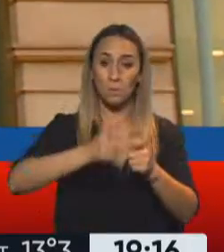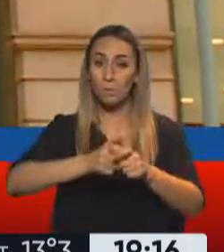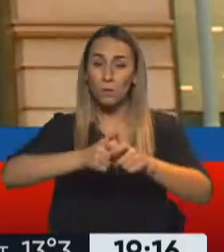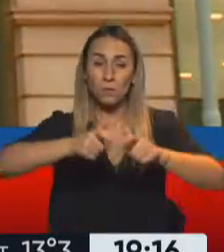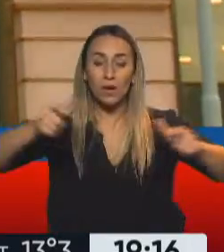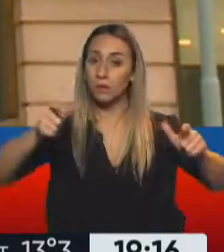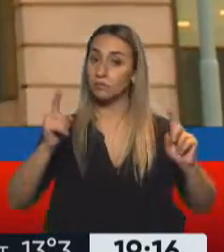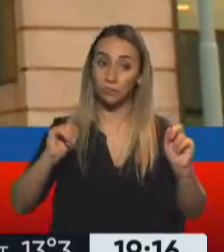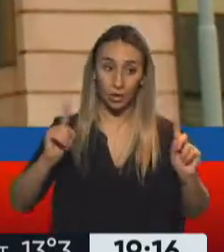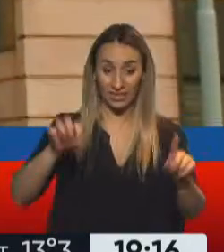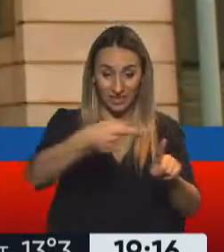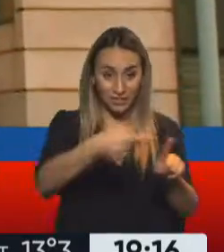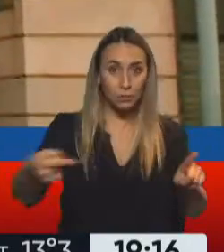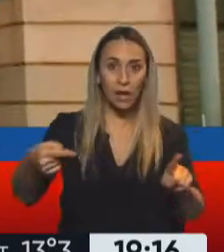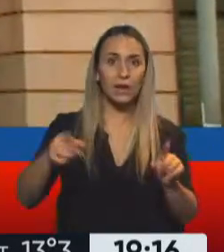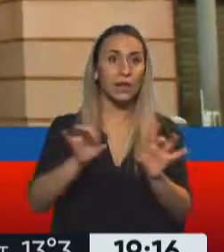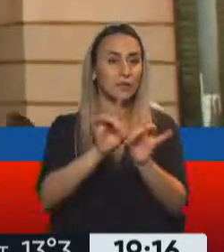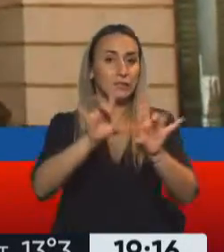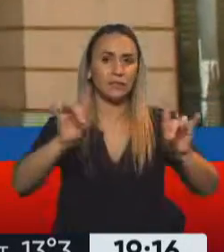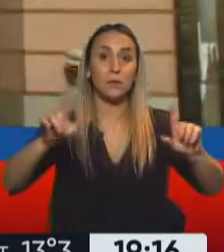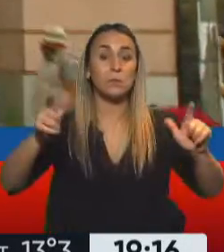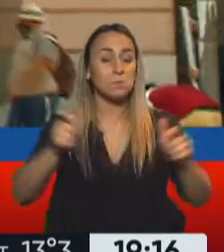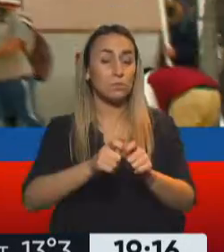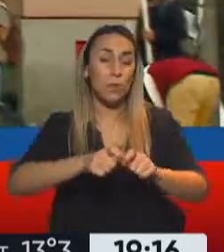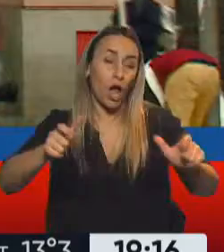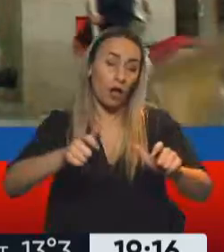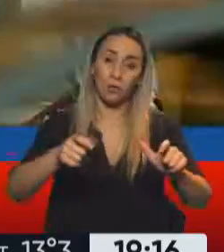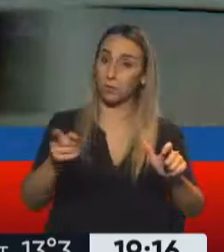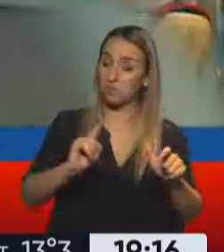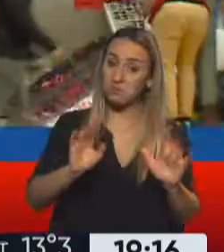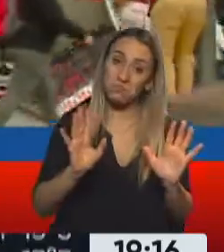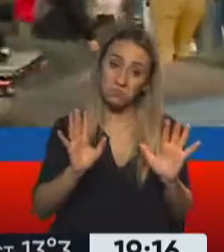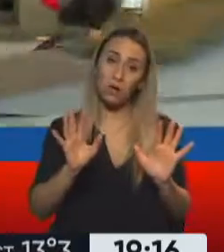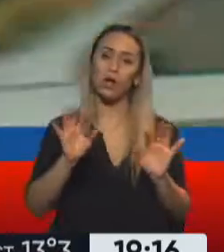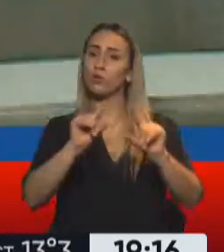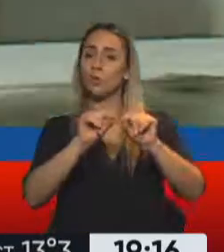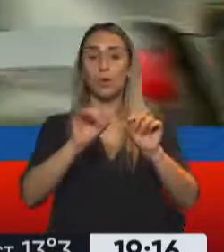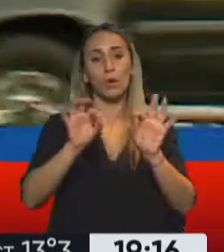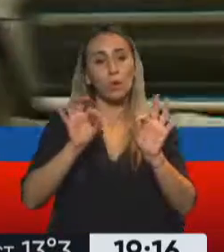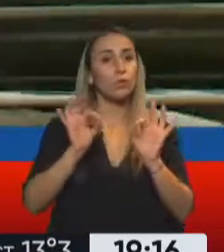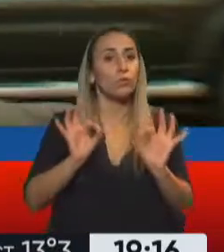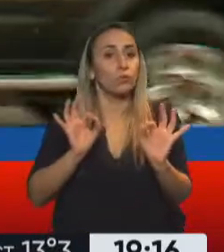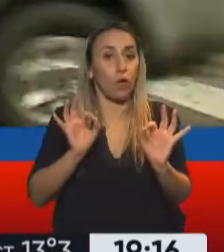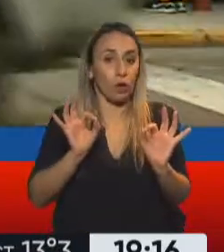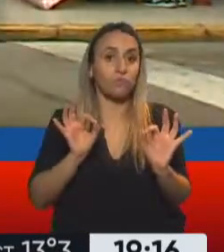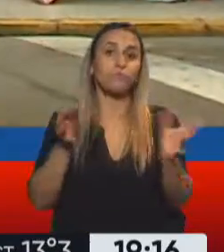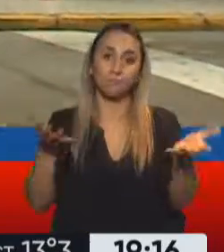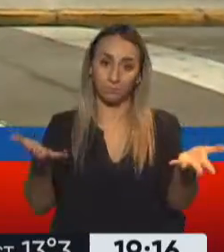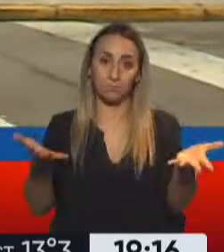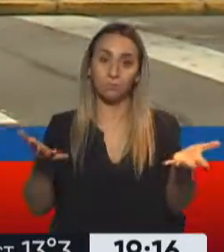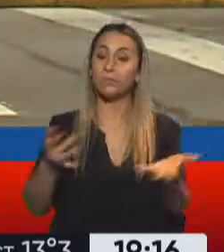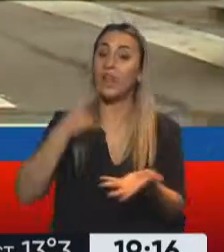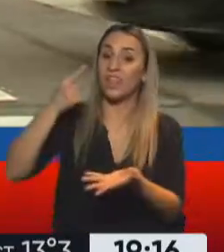durante esta semana, un número considerable, las características